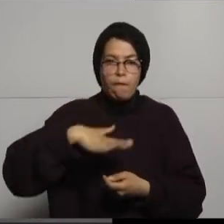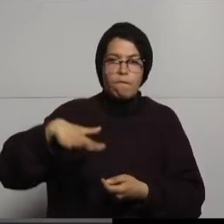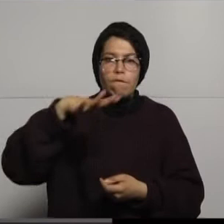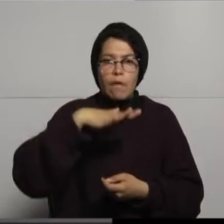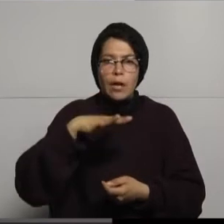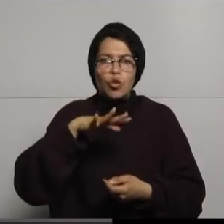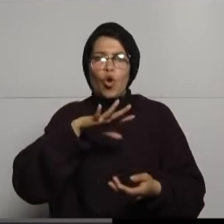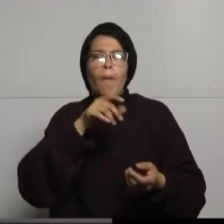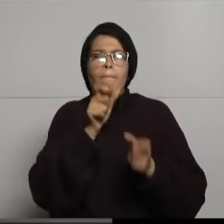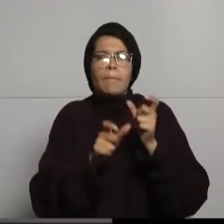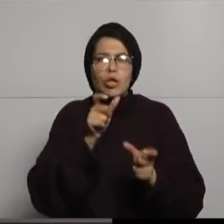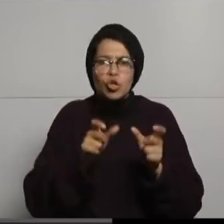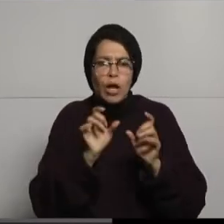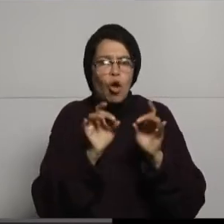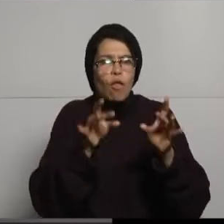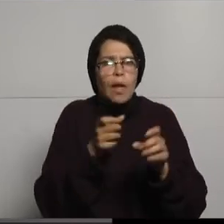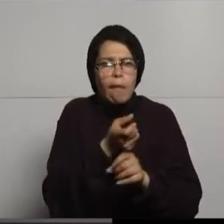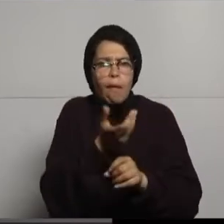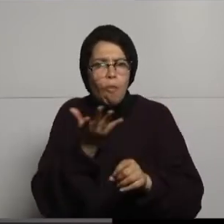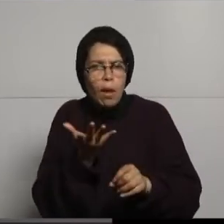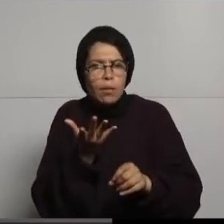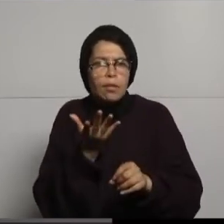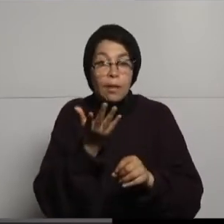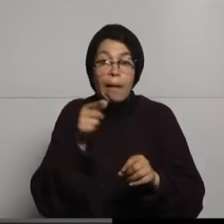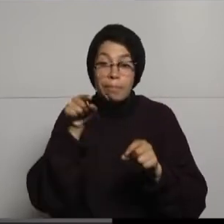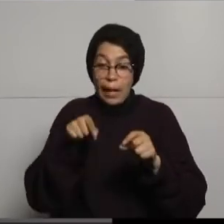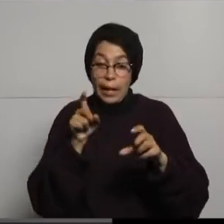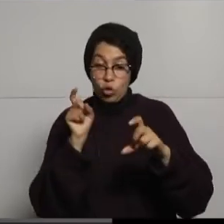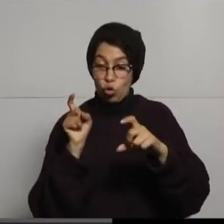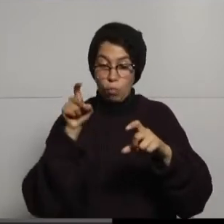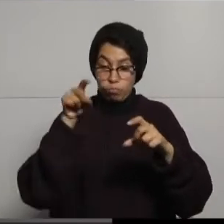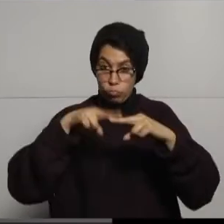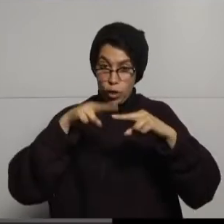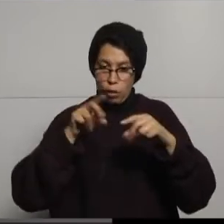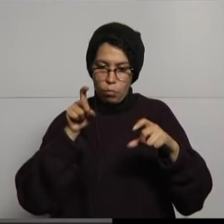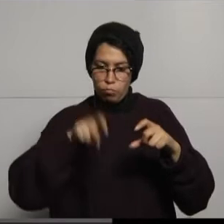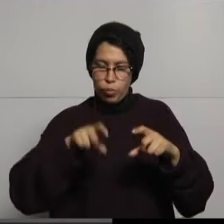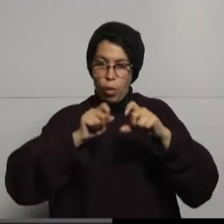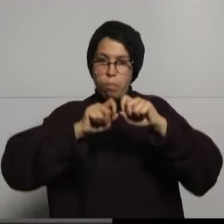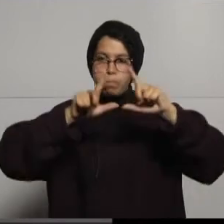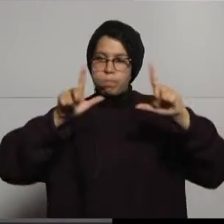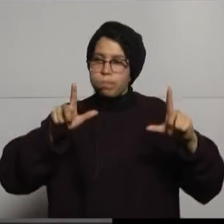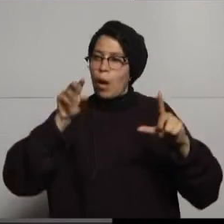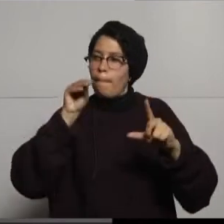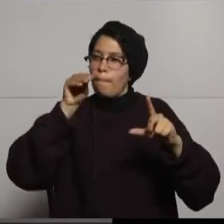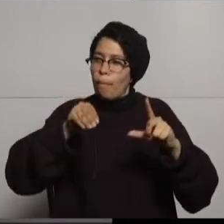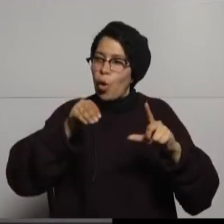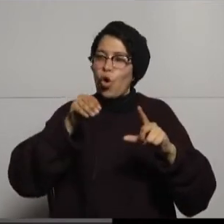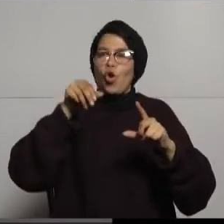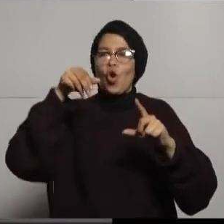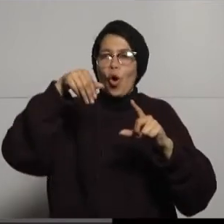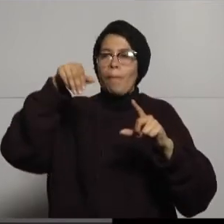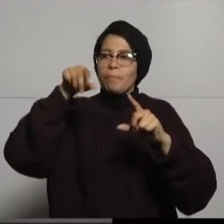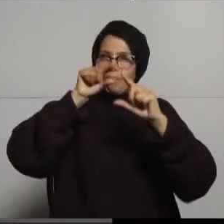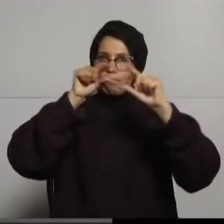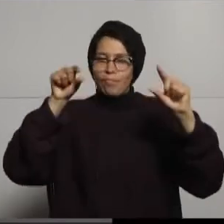casos del COVID. Hay más o menos, según un dato de la alcaldía, unas 800.000 personas registradas en Medellín Me Cuida. Hay un